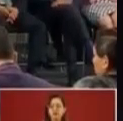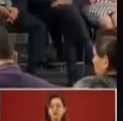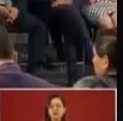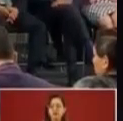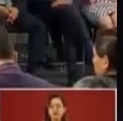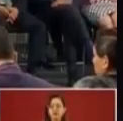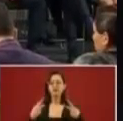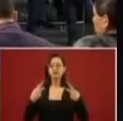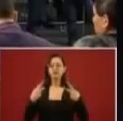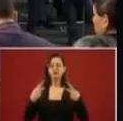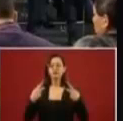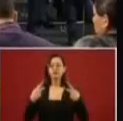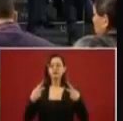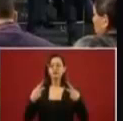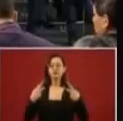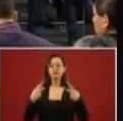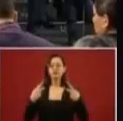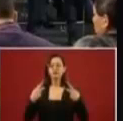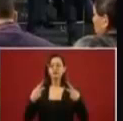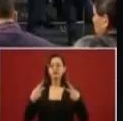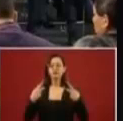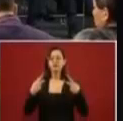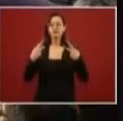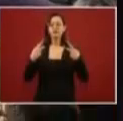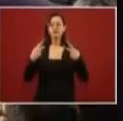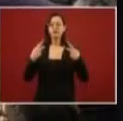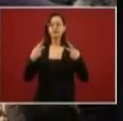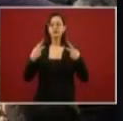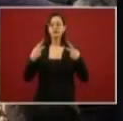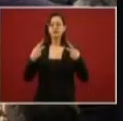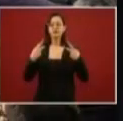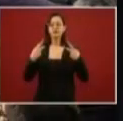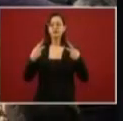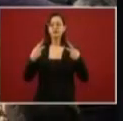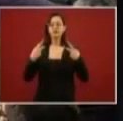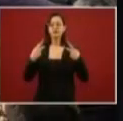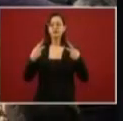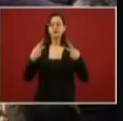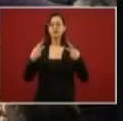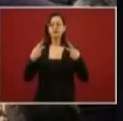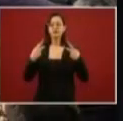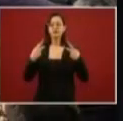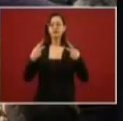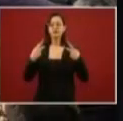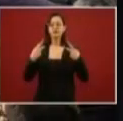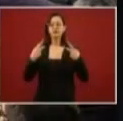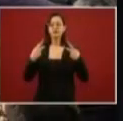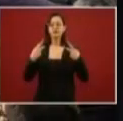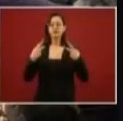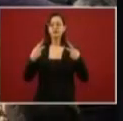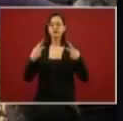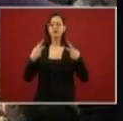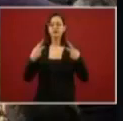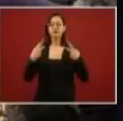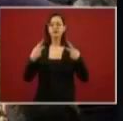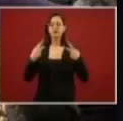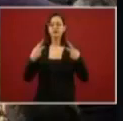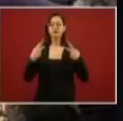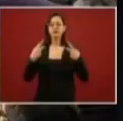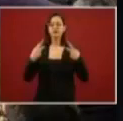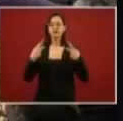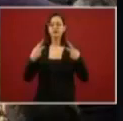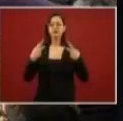el día de ayer se propuso por parte del Partido Verde y Morena lo apoyó, de dar pena